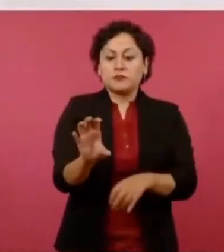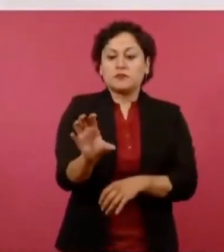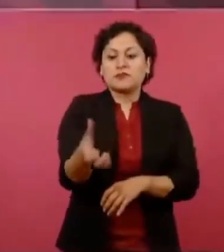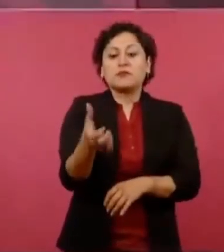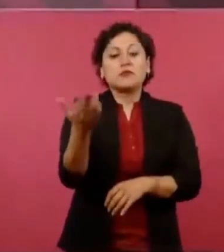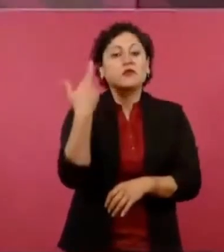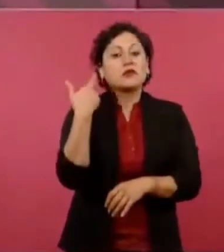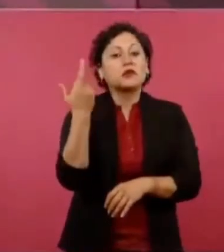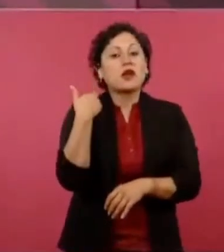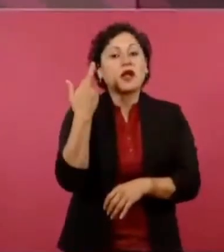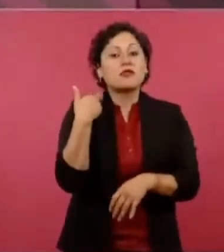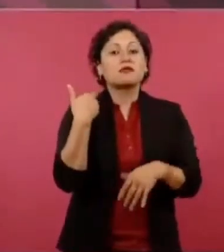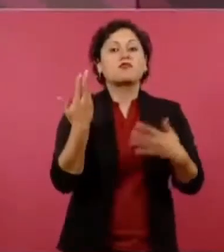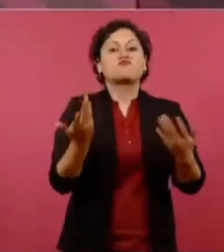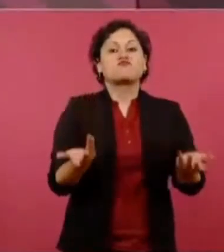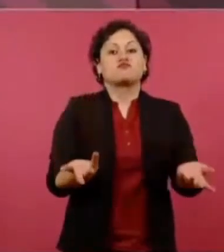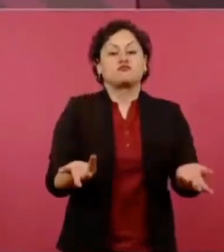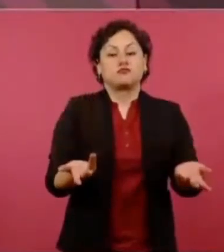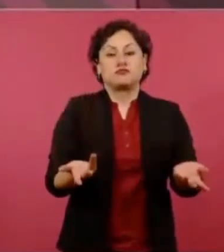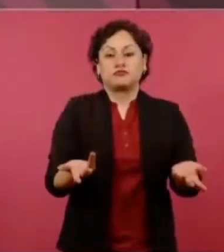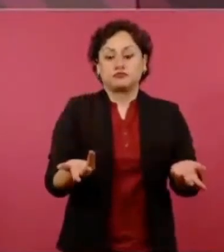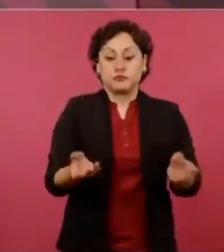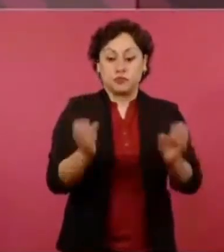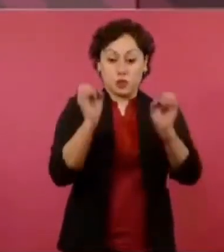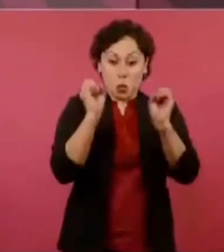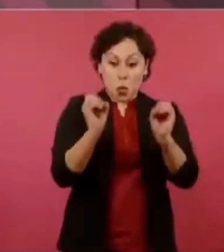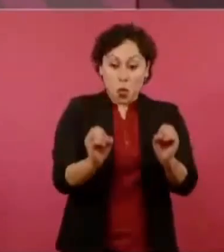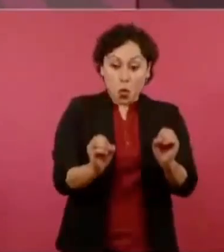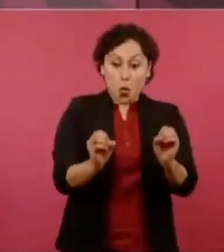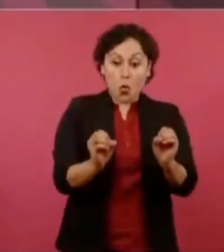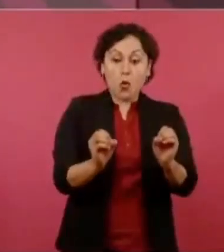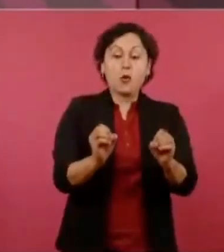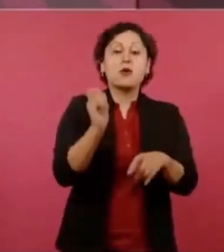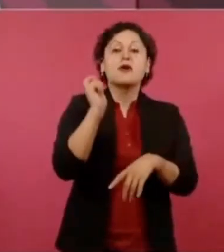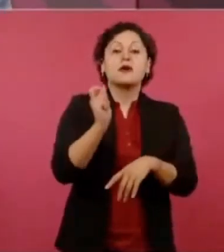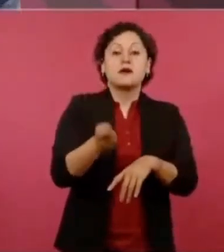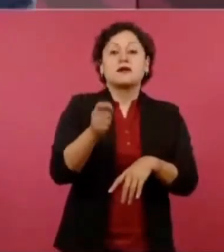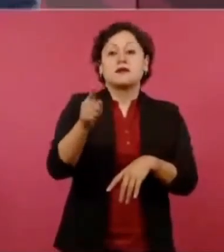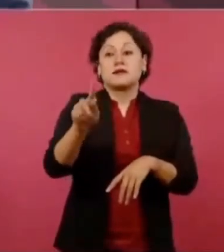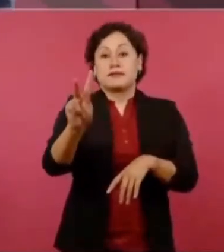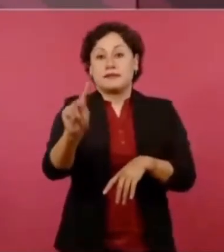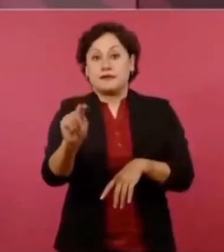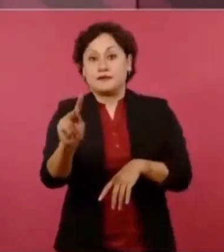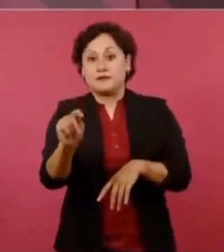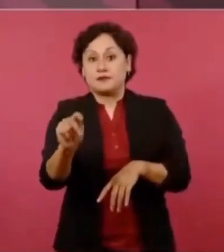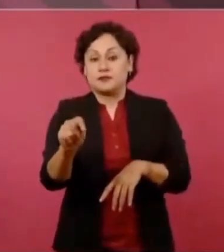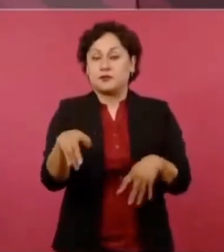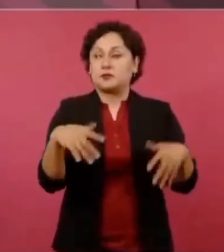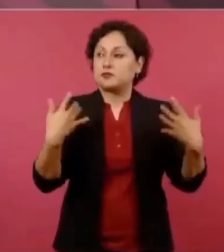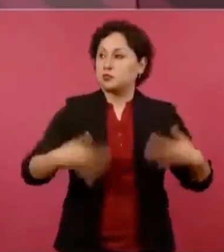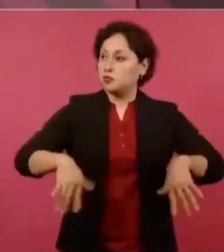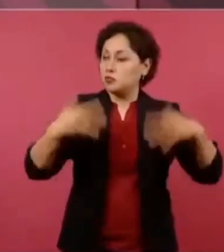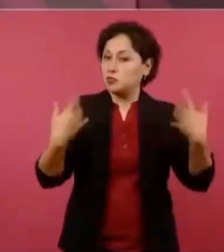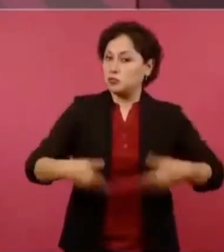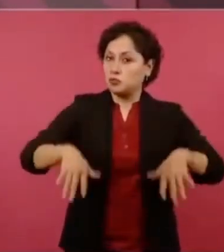y a las cadenas de televisión, ay, nanita,